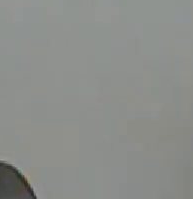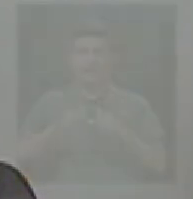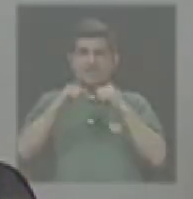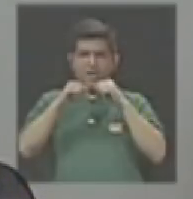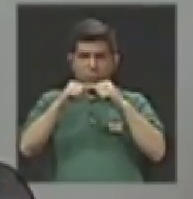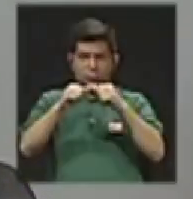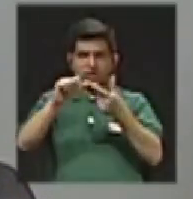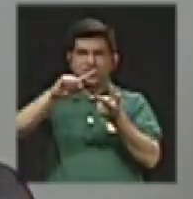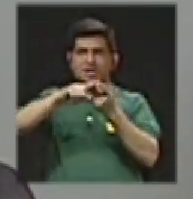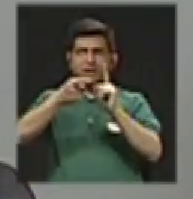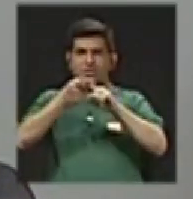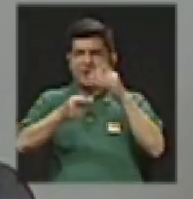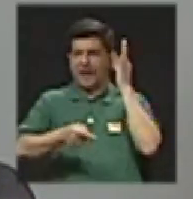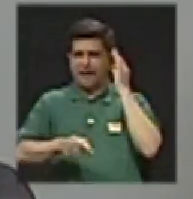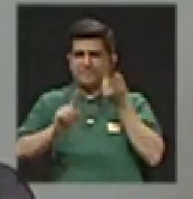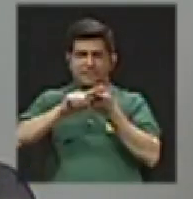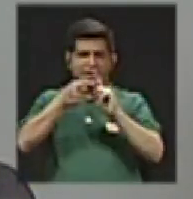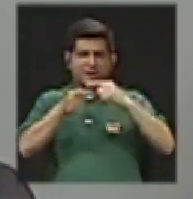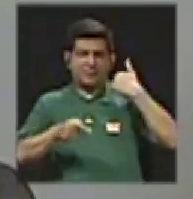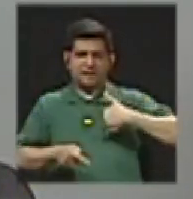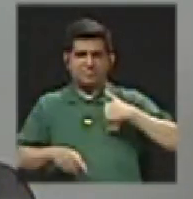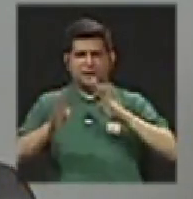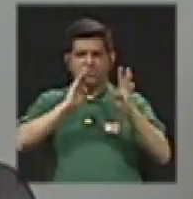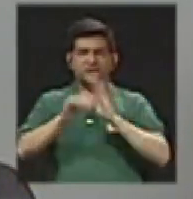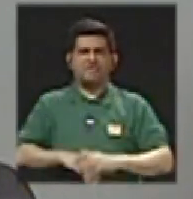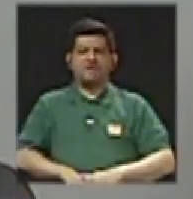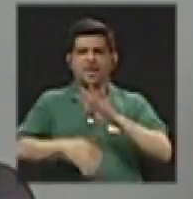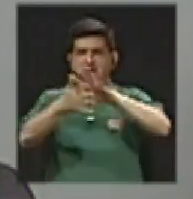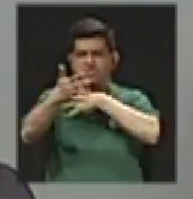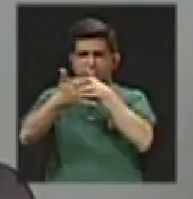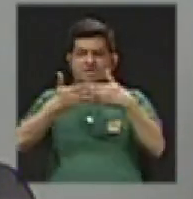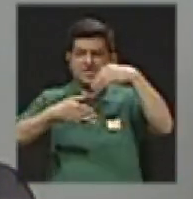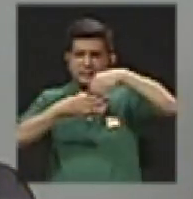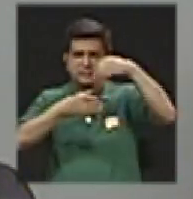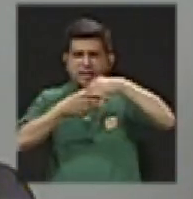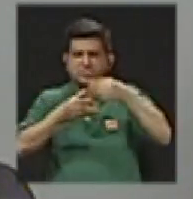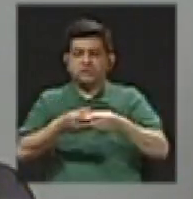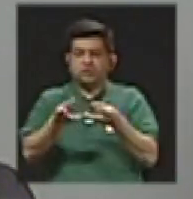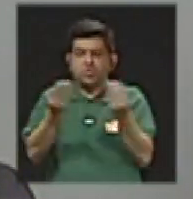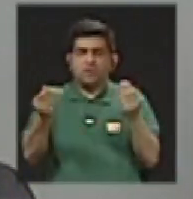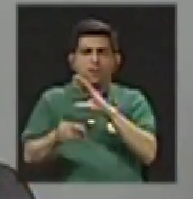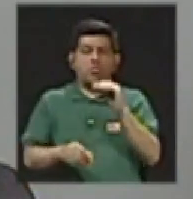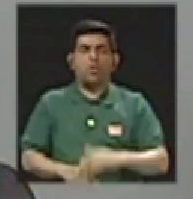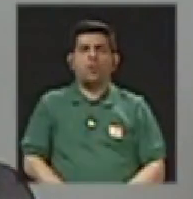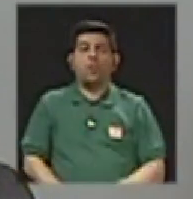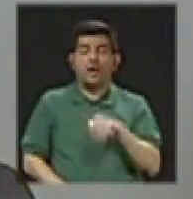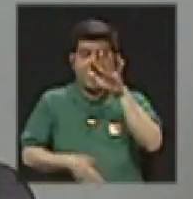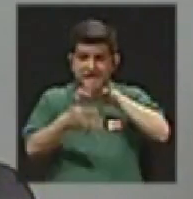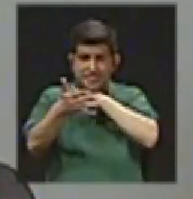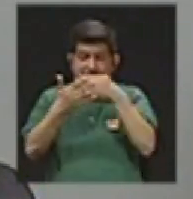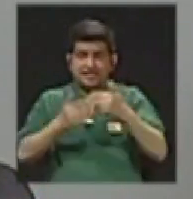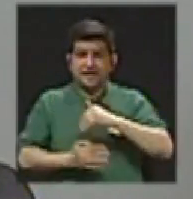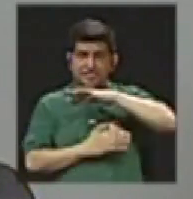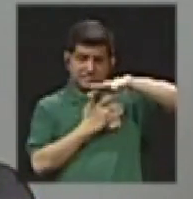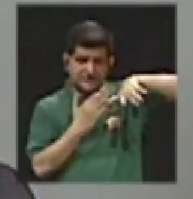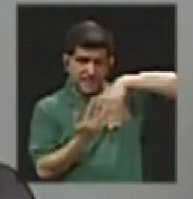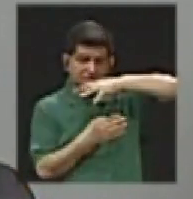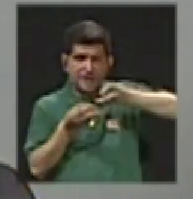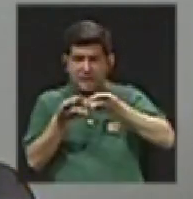Continuamos, amigas y amigos, conversando sobre la matriz de insumo producto o la matriz de las interacciones productivas